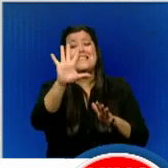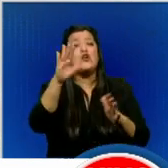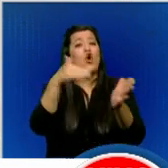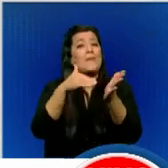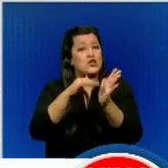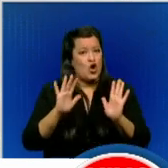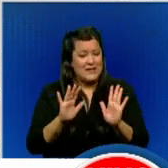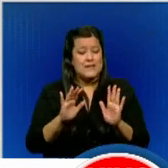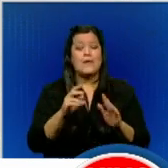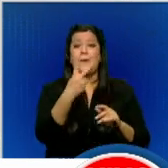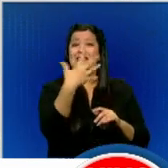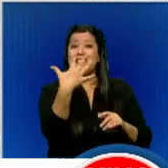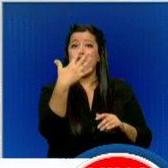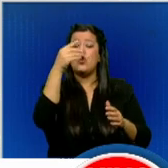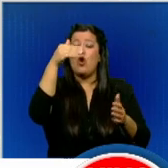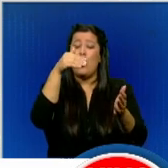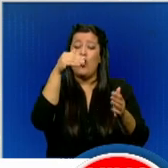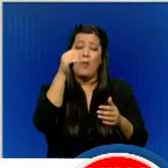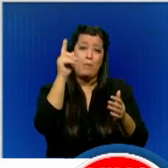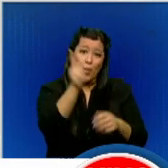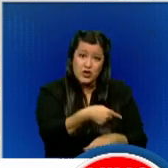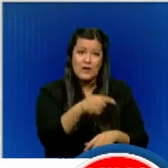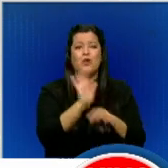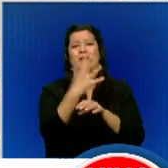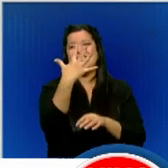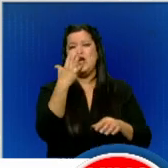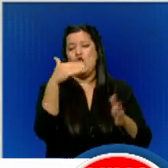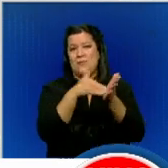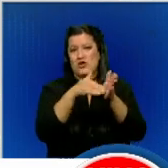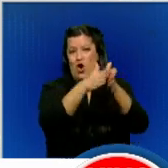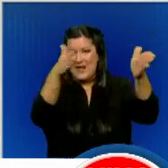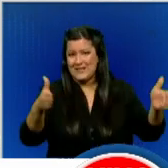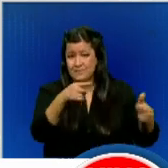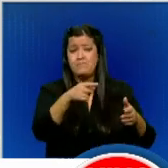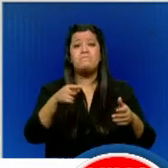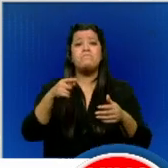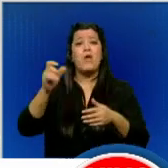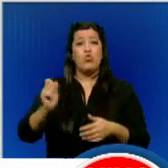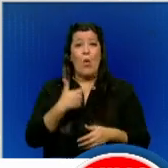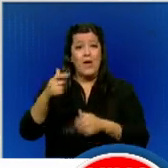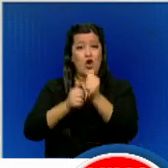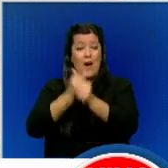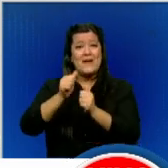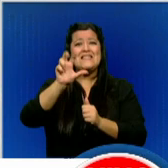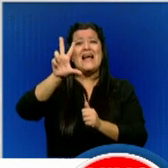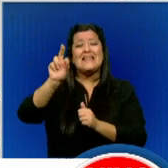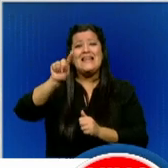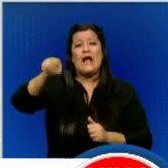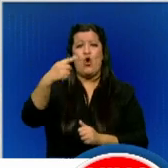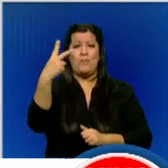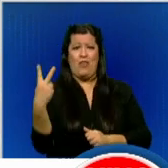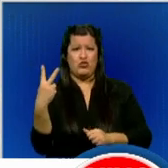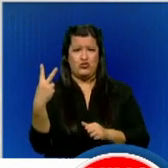quiero decir 25% y va a pagar de distribución de 130,2 que quiere decirle achicamos el